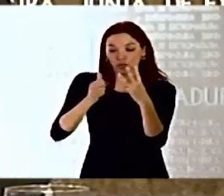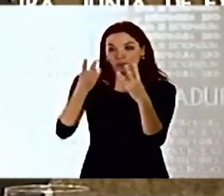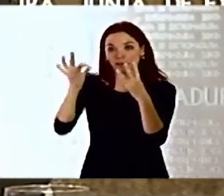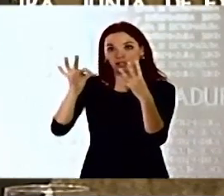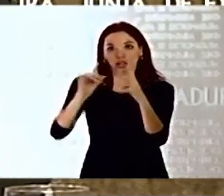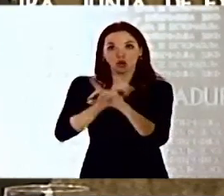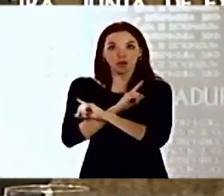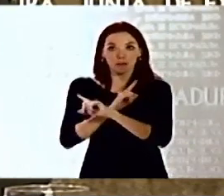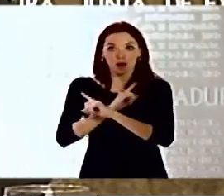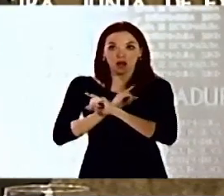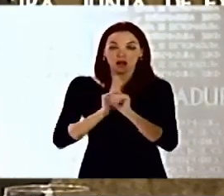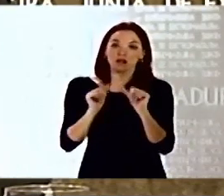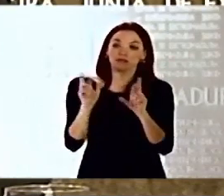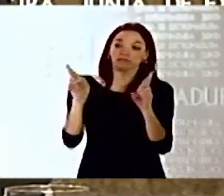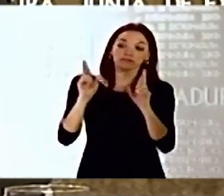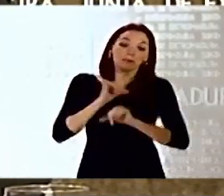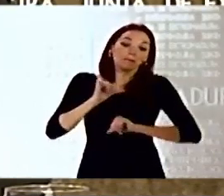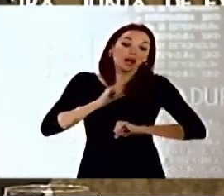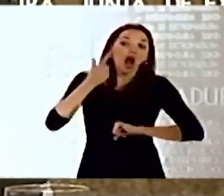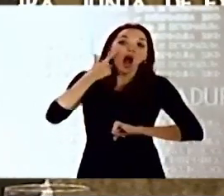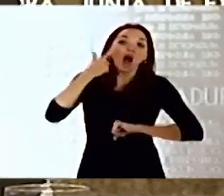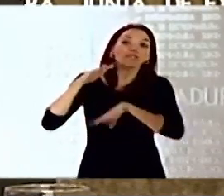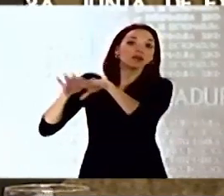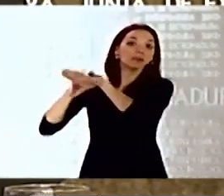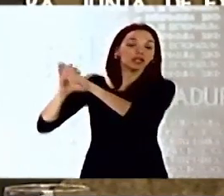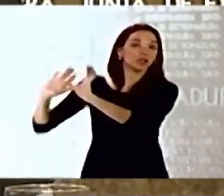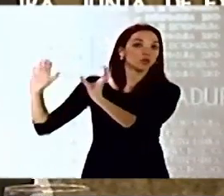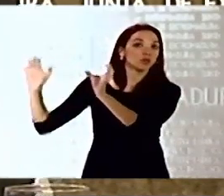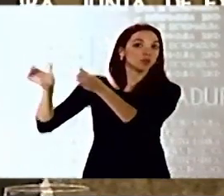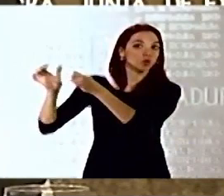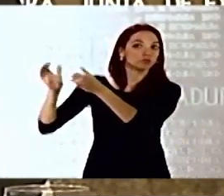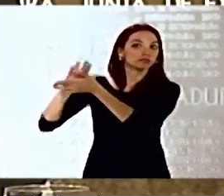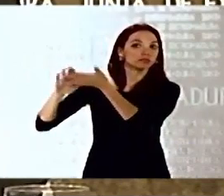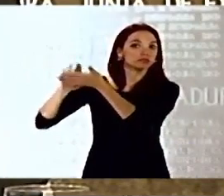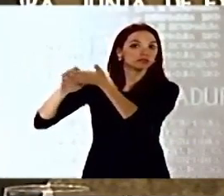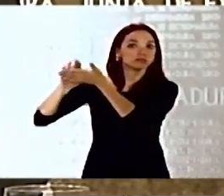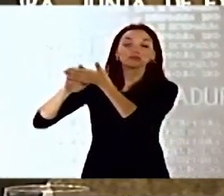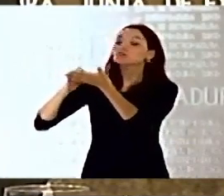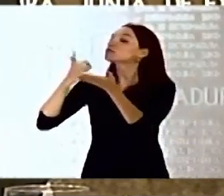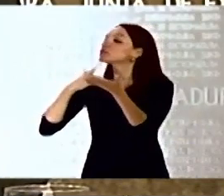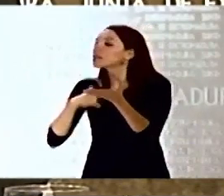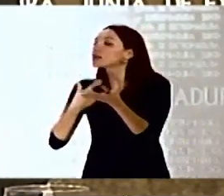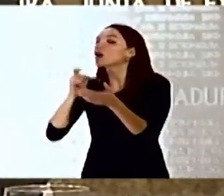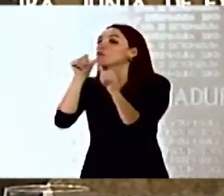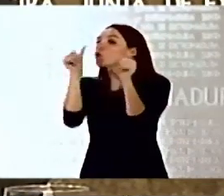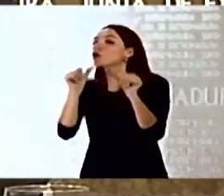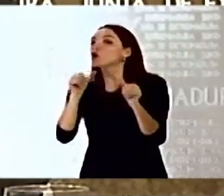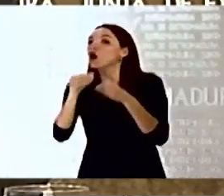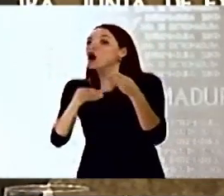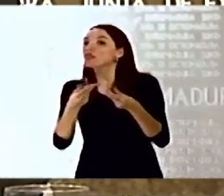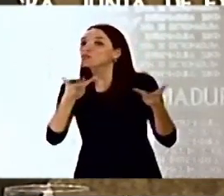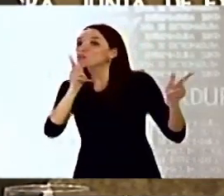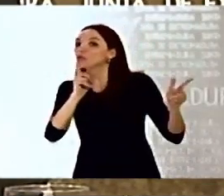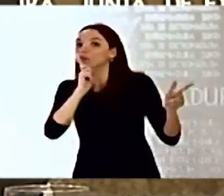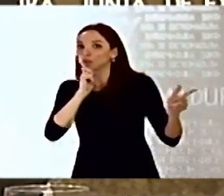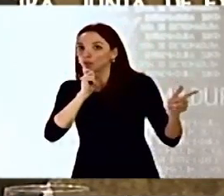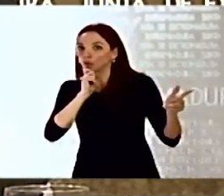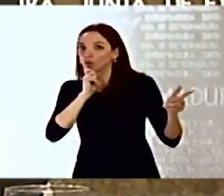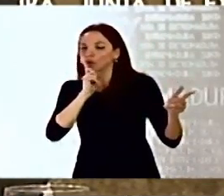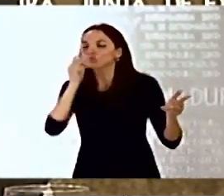noviembre, pero estamos a la espera de esa reunión en el Ministerio en el que nos sitúe cuál es el modelo que hay que hacer de licitación. Y lo